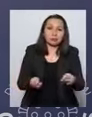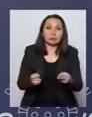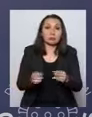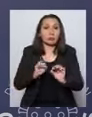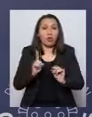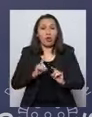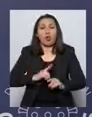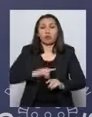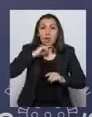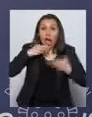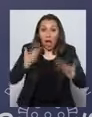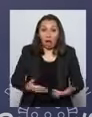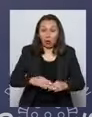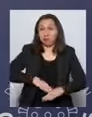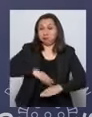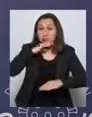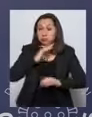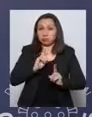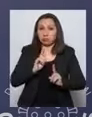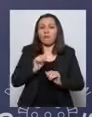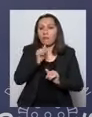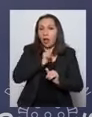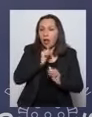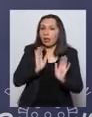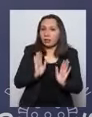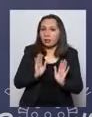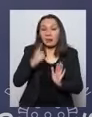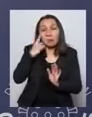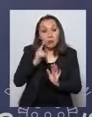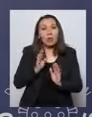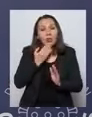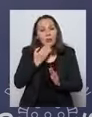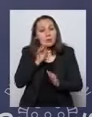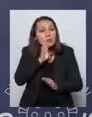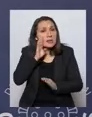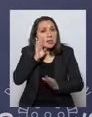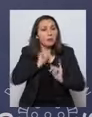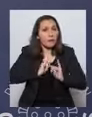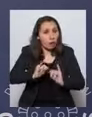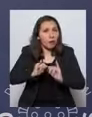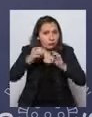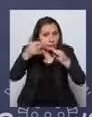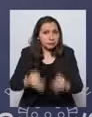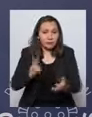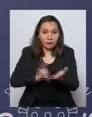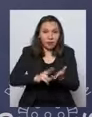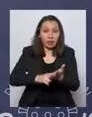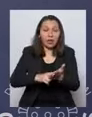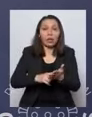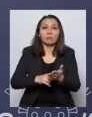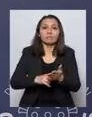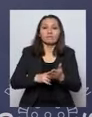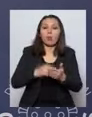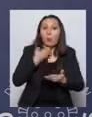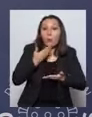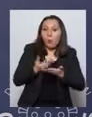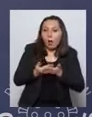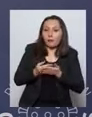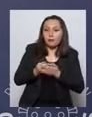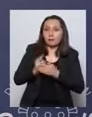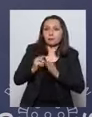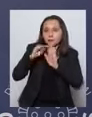un colapso pero para ser también muy transparente con la respuesta en la medida en que